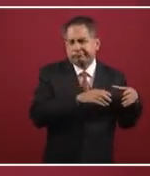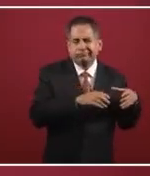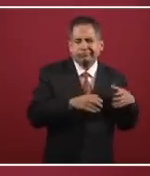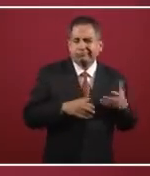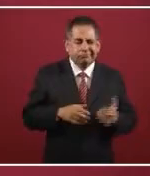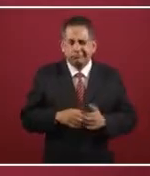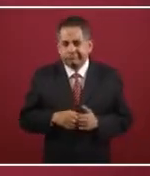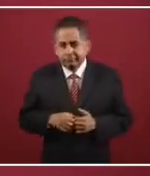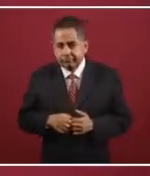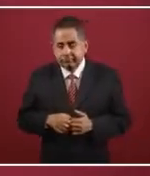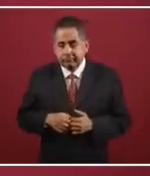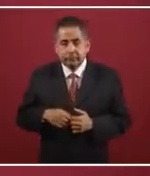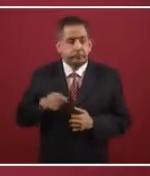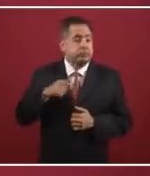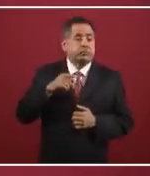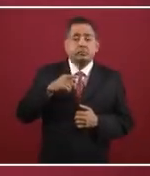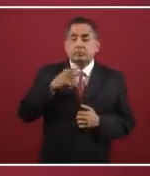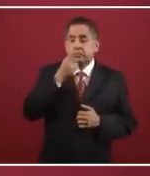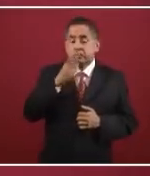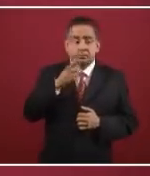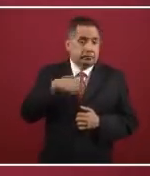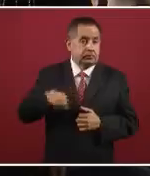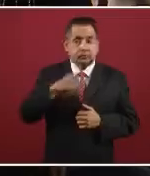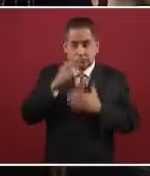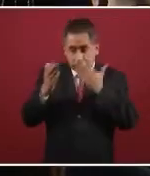Tenían que estudiar los